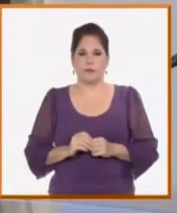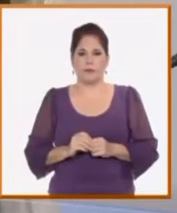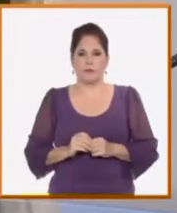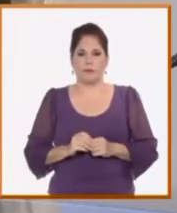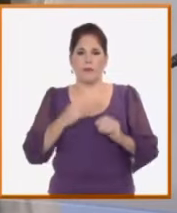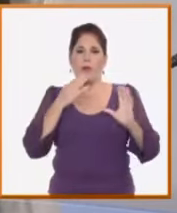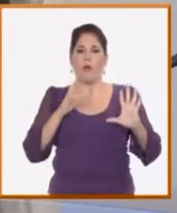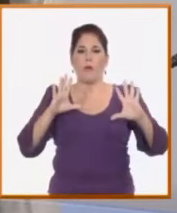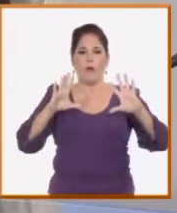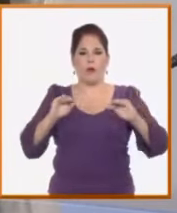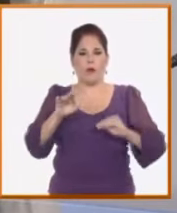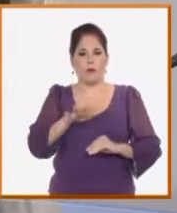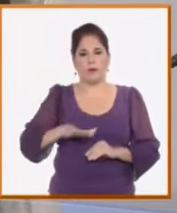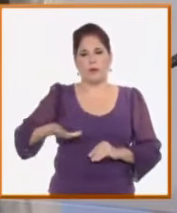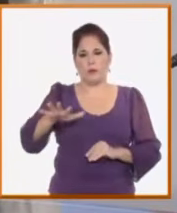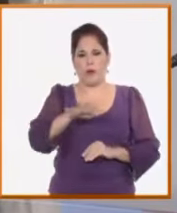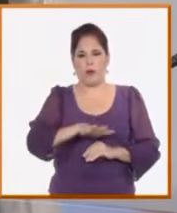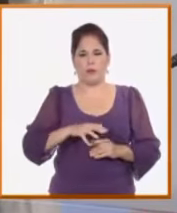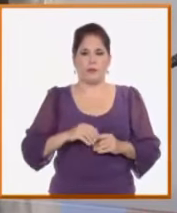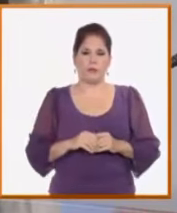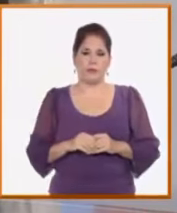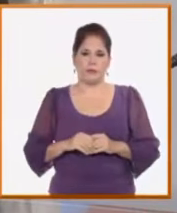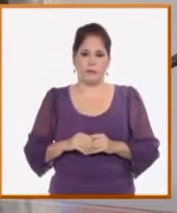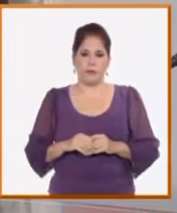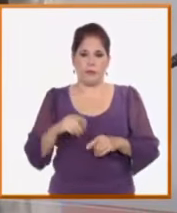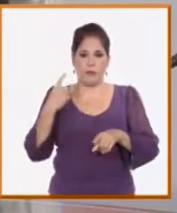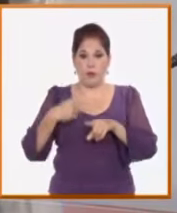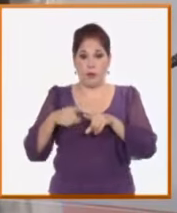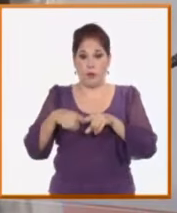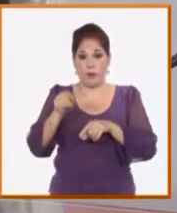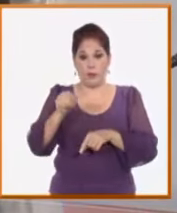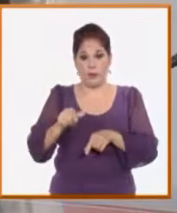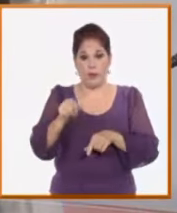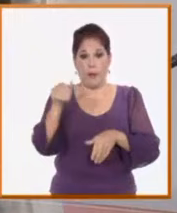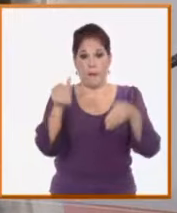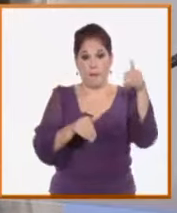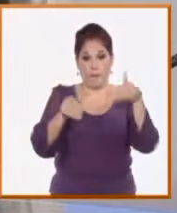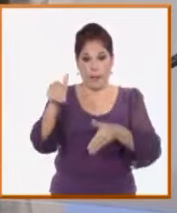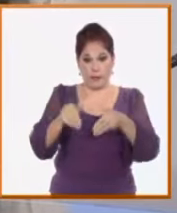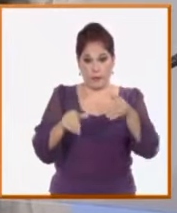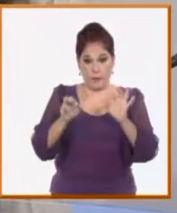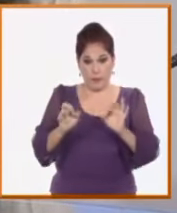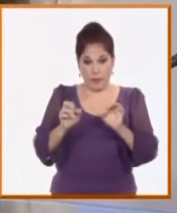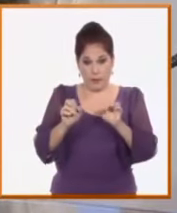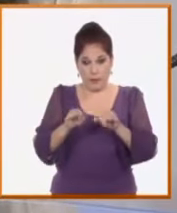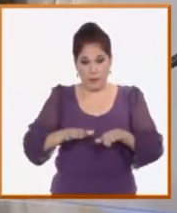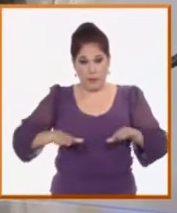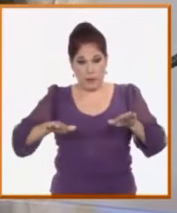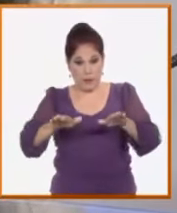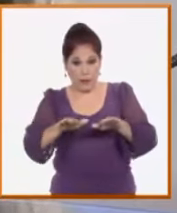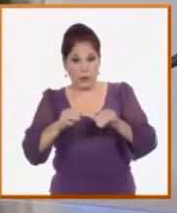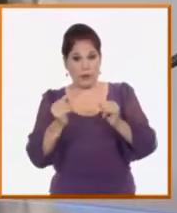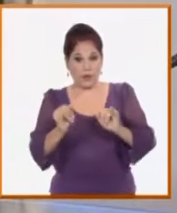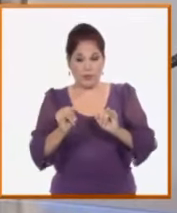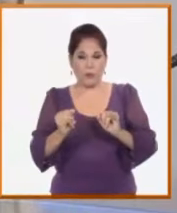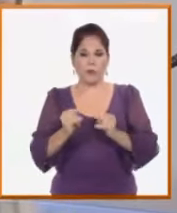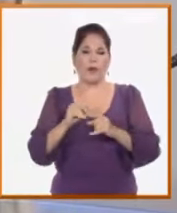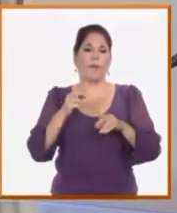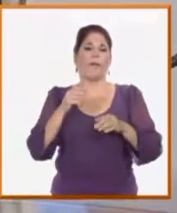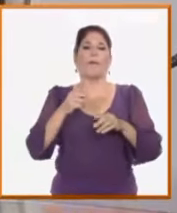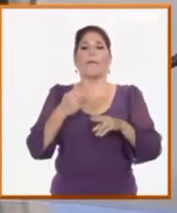Buenas noches r a de la audiencia y al resto de los panelistas que participan en esta mesa redonda informativa relacionada con la